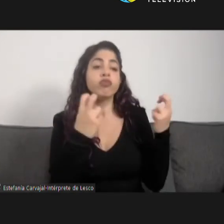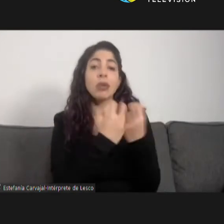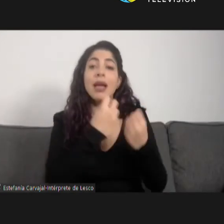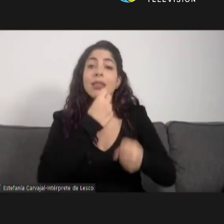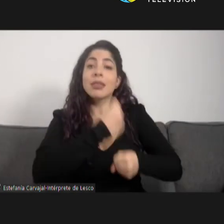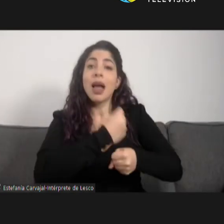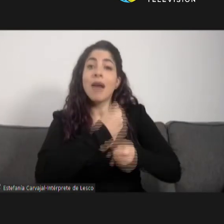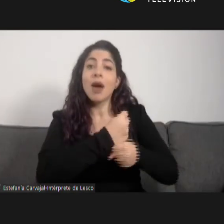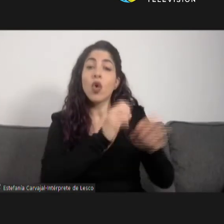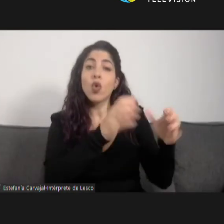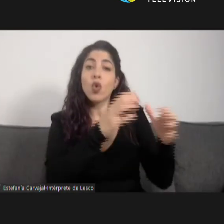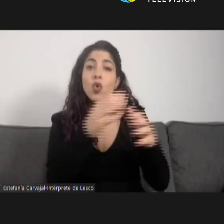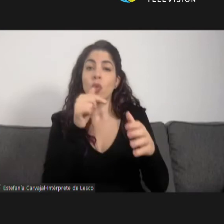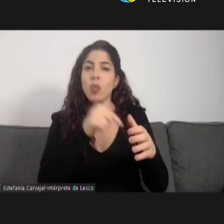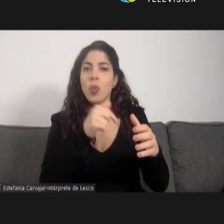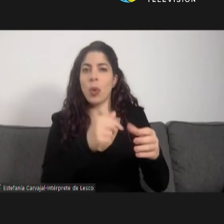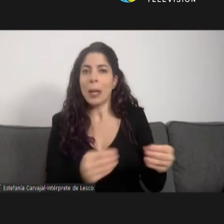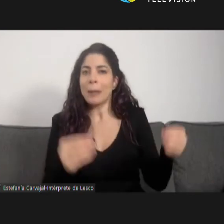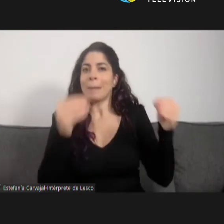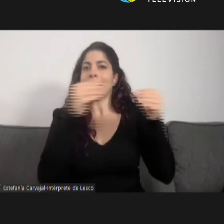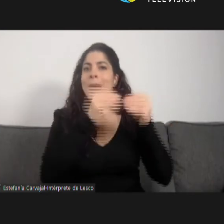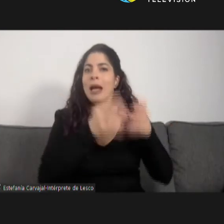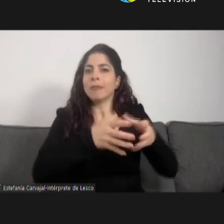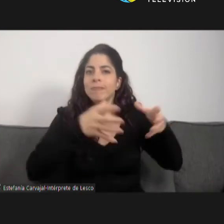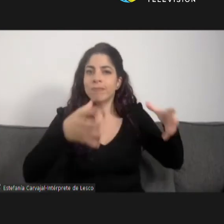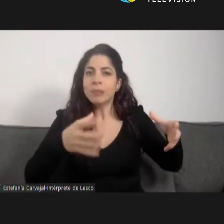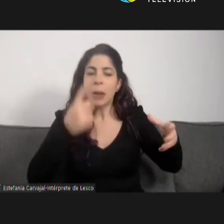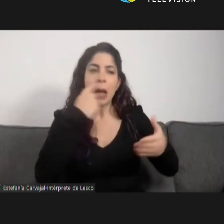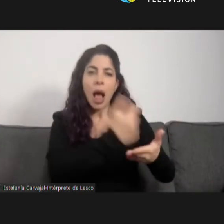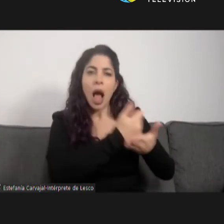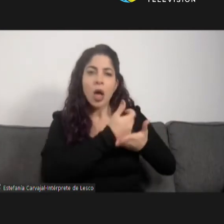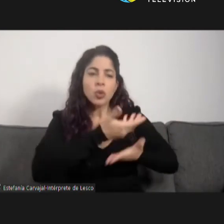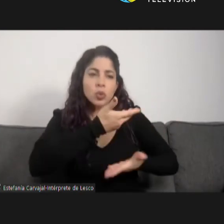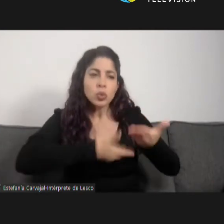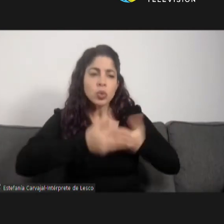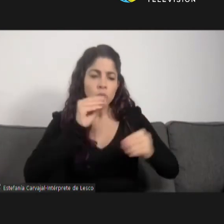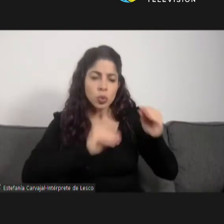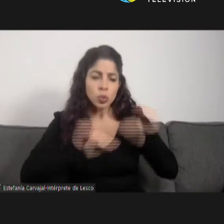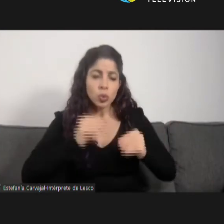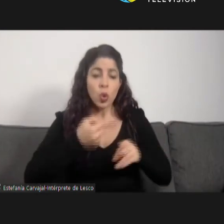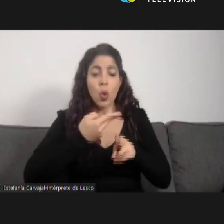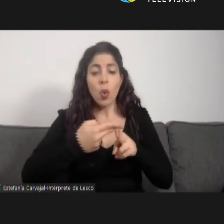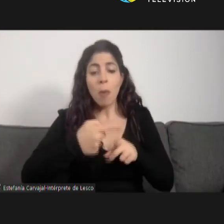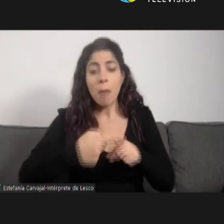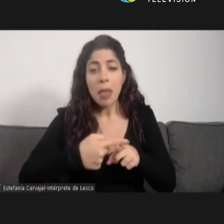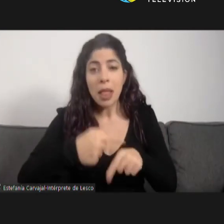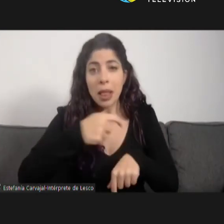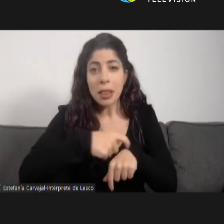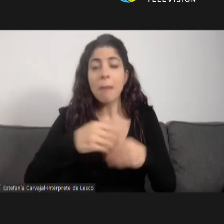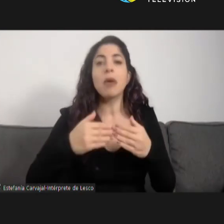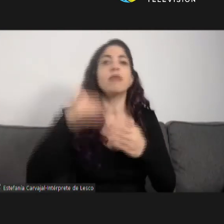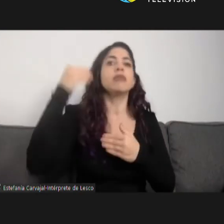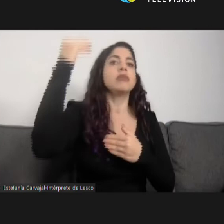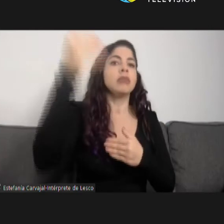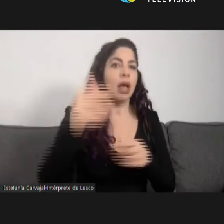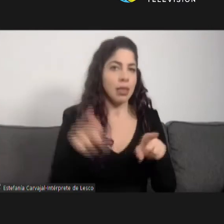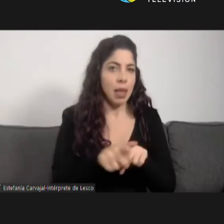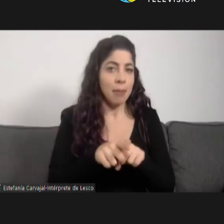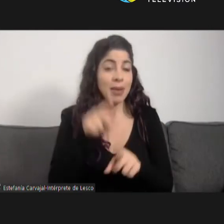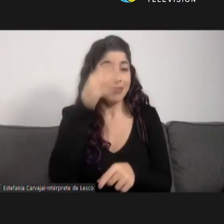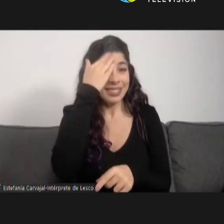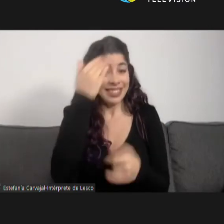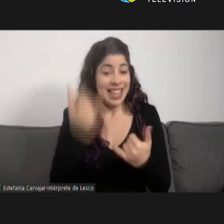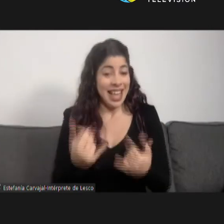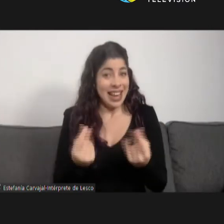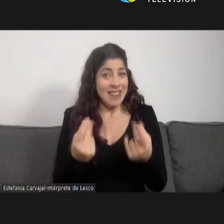los sectores para seguir construyendo esta propuesta de mediano y largo plazo. Recordemos que necesitamos intervenir inmediatamente y